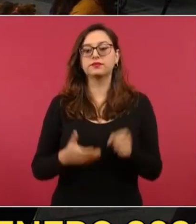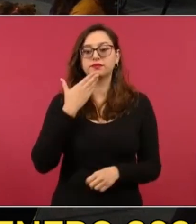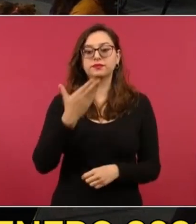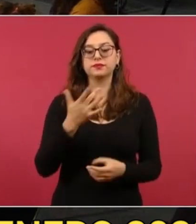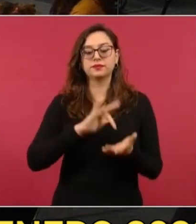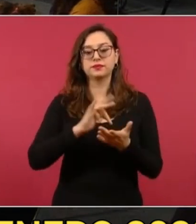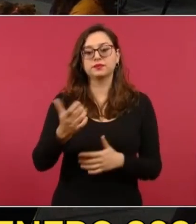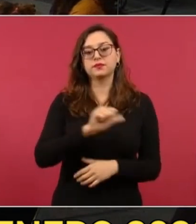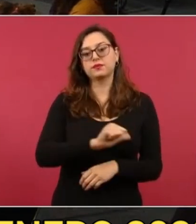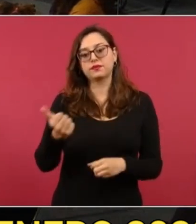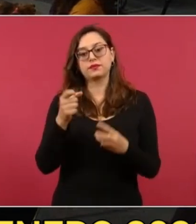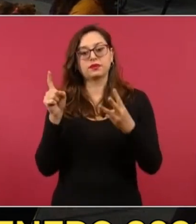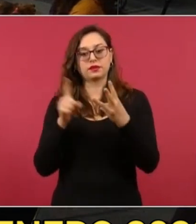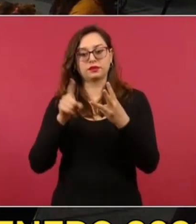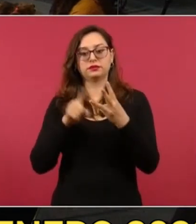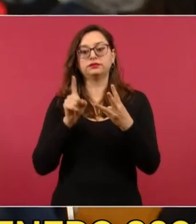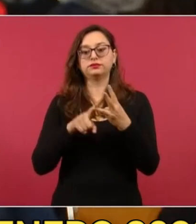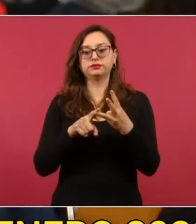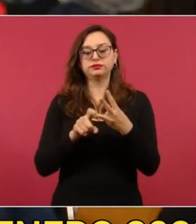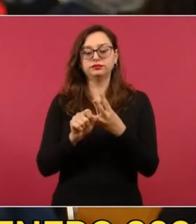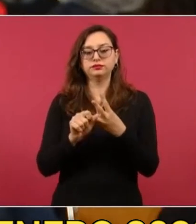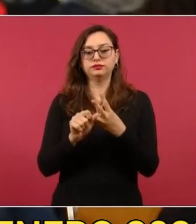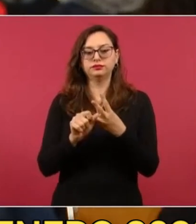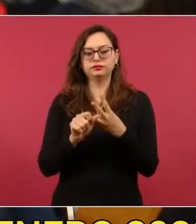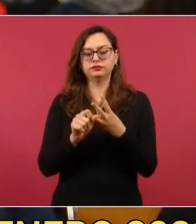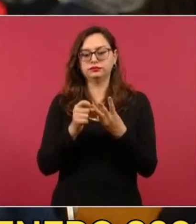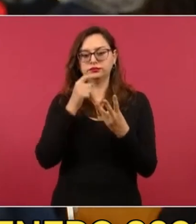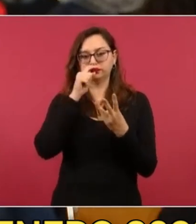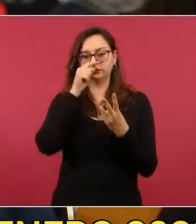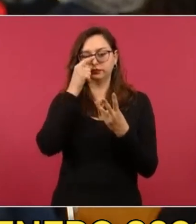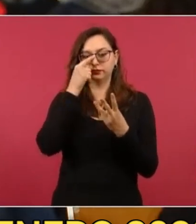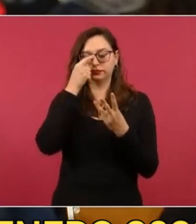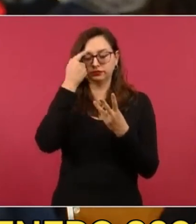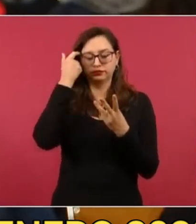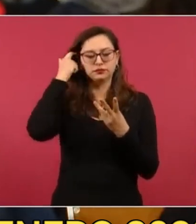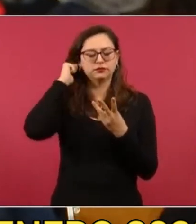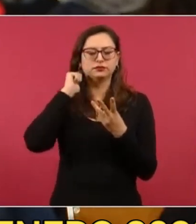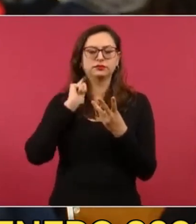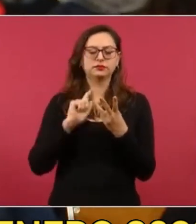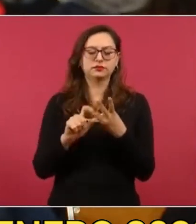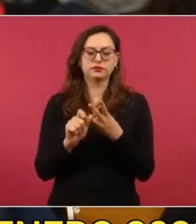otro tercer tema, pues mencionarle un problema sindical.